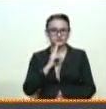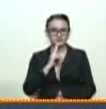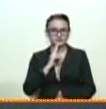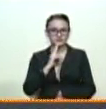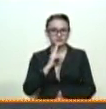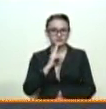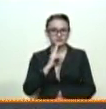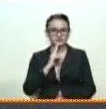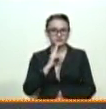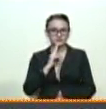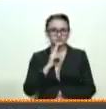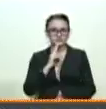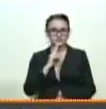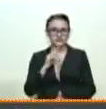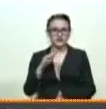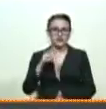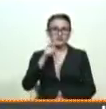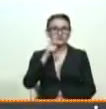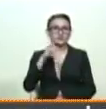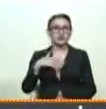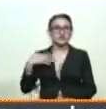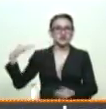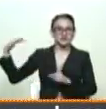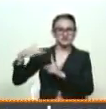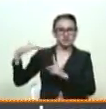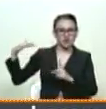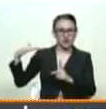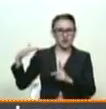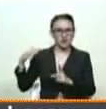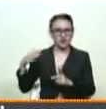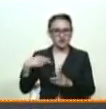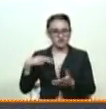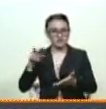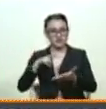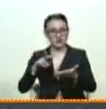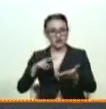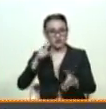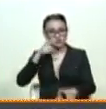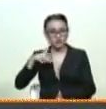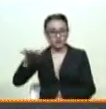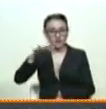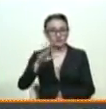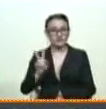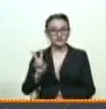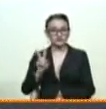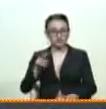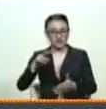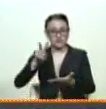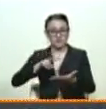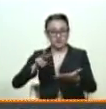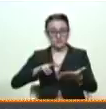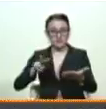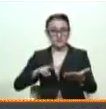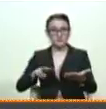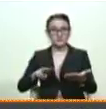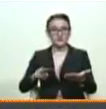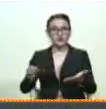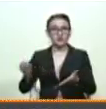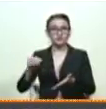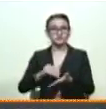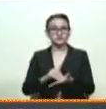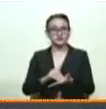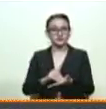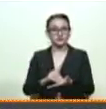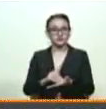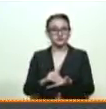intervención y este comunicado que le vamos a leer al pueblo de Venezuela, nuevamente,